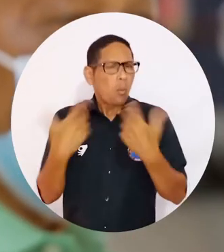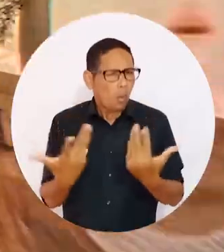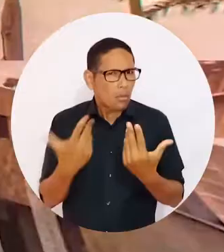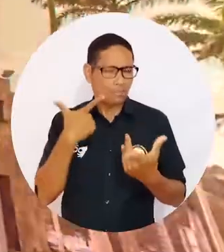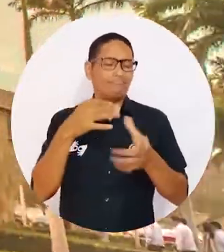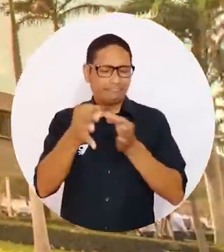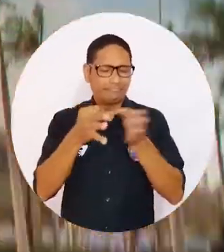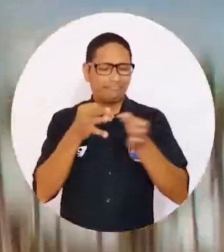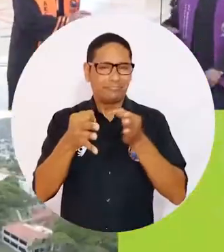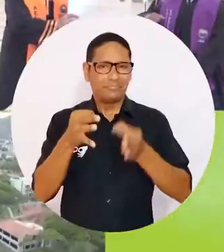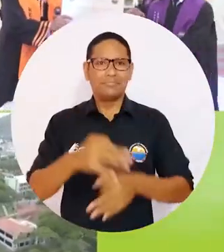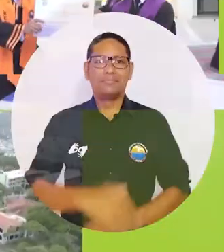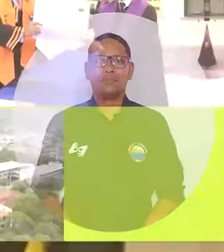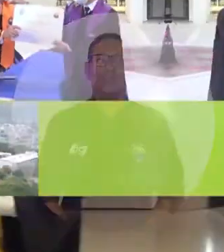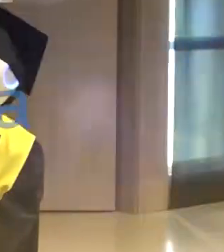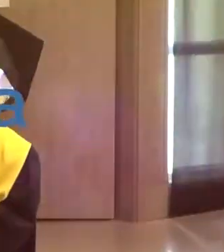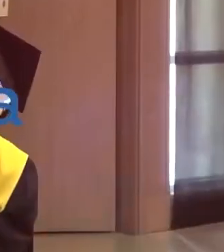afrontarla.